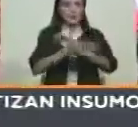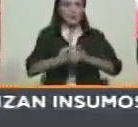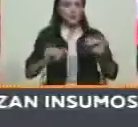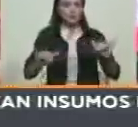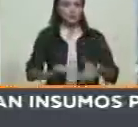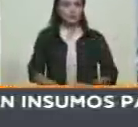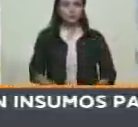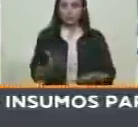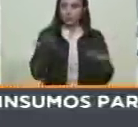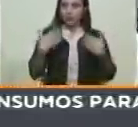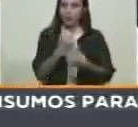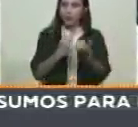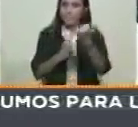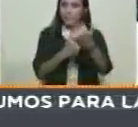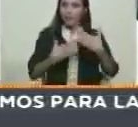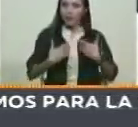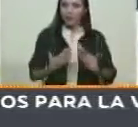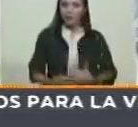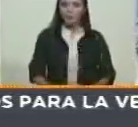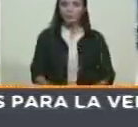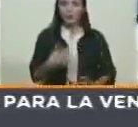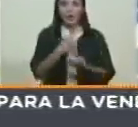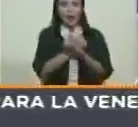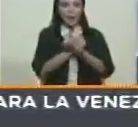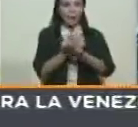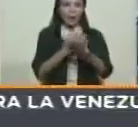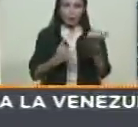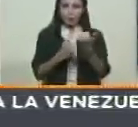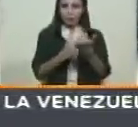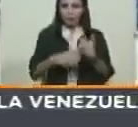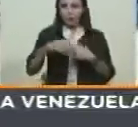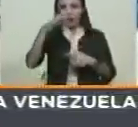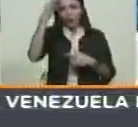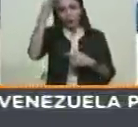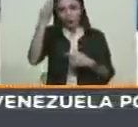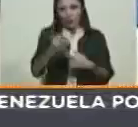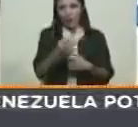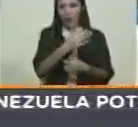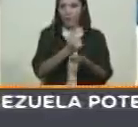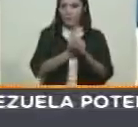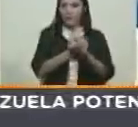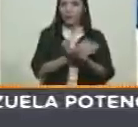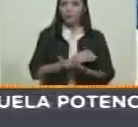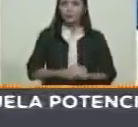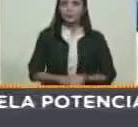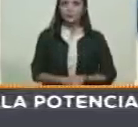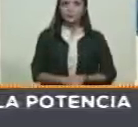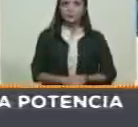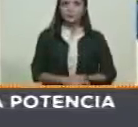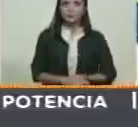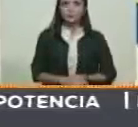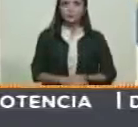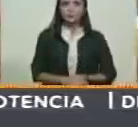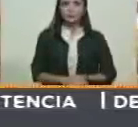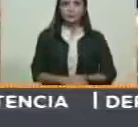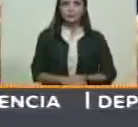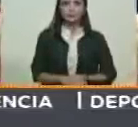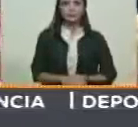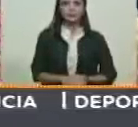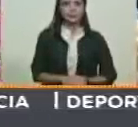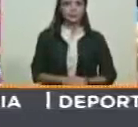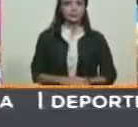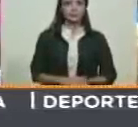dame tu fuerza dame tu amor dame tu apoyo para ir a esta batalla